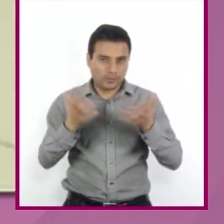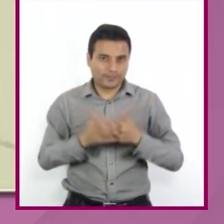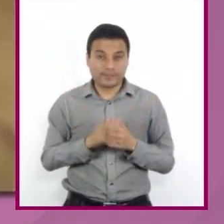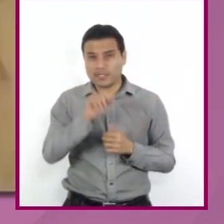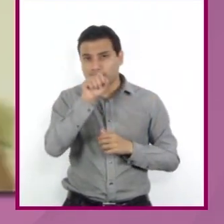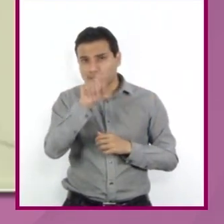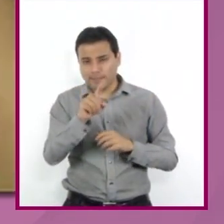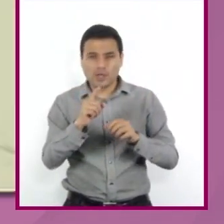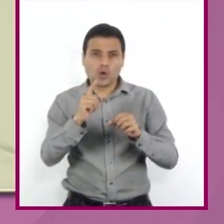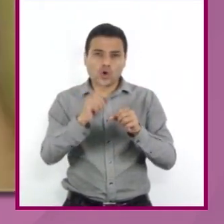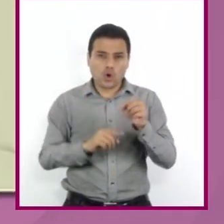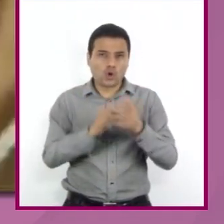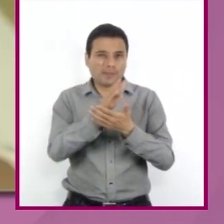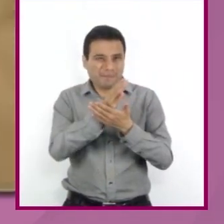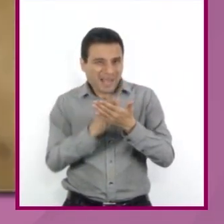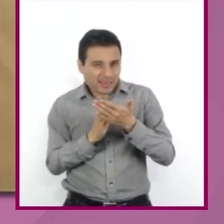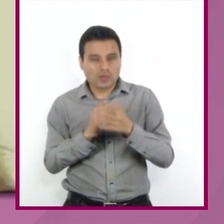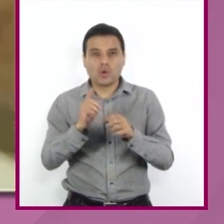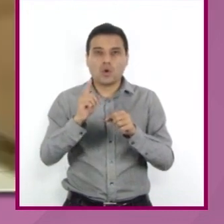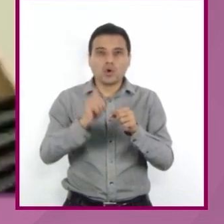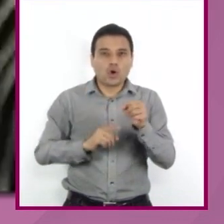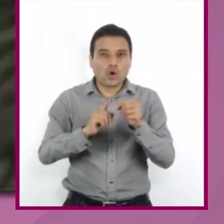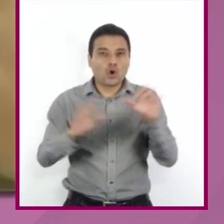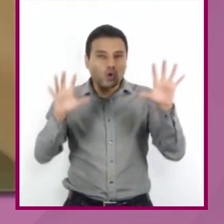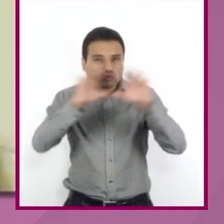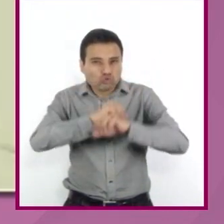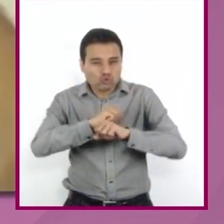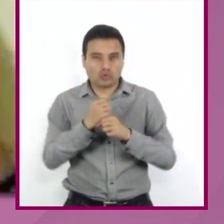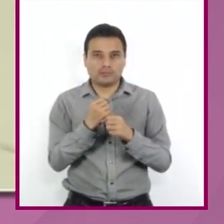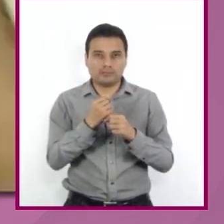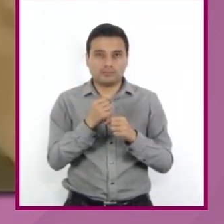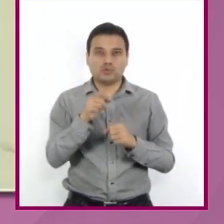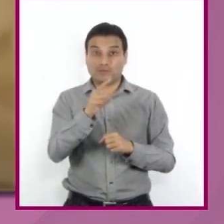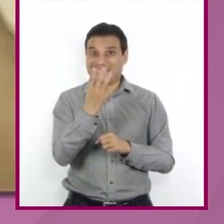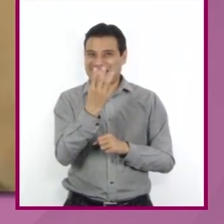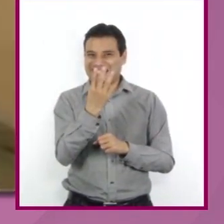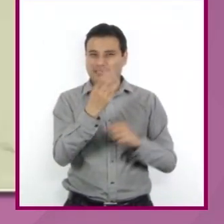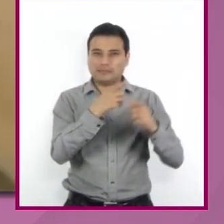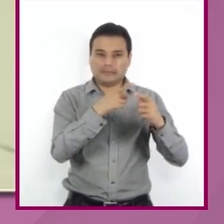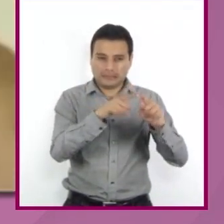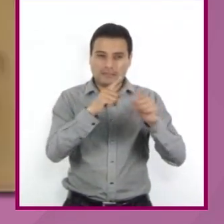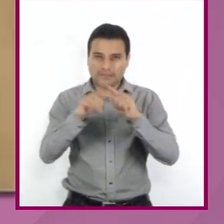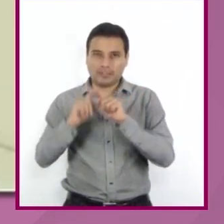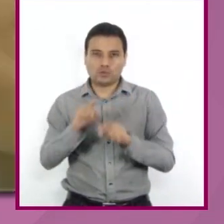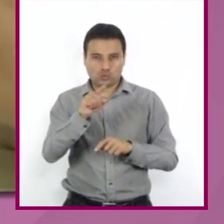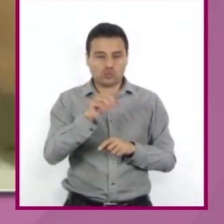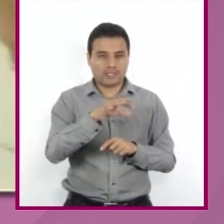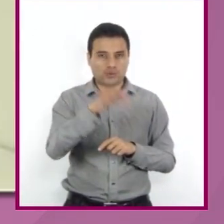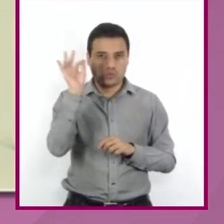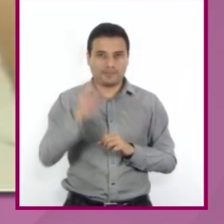tonos medios, tonos oscuros, por lo menos esos tres para que puedas trabajar un poco de